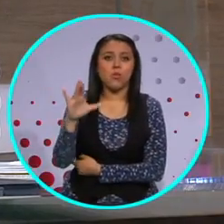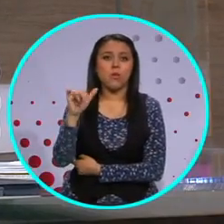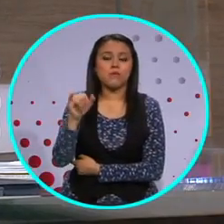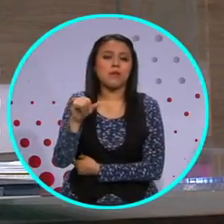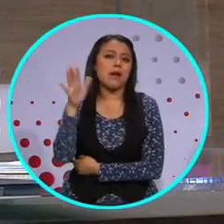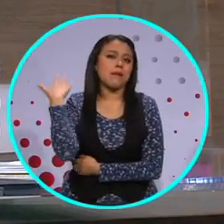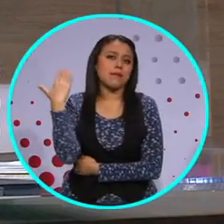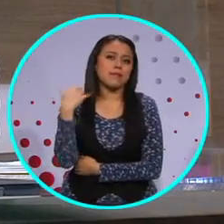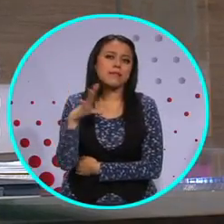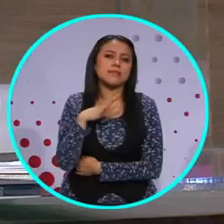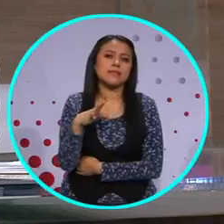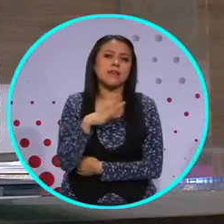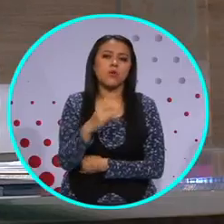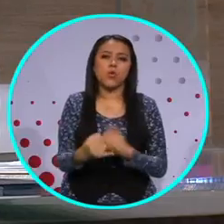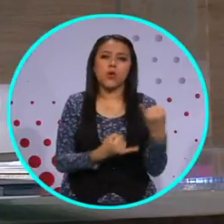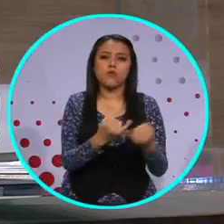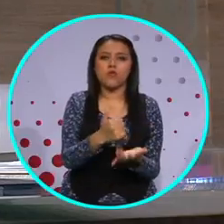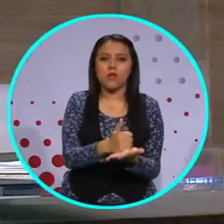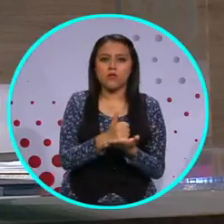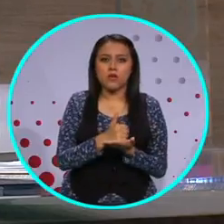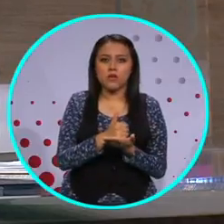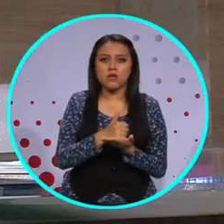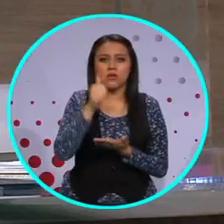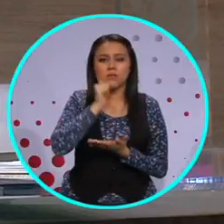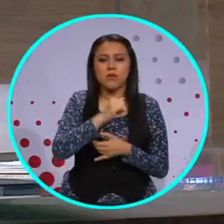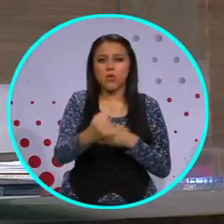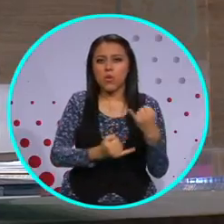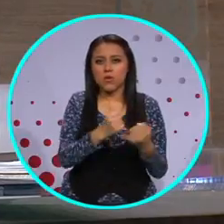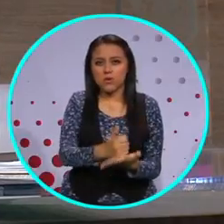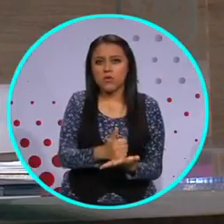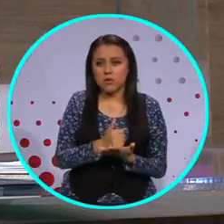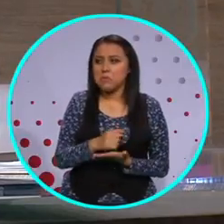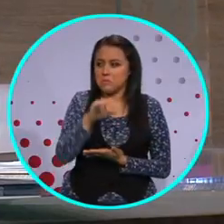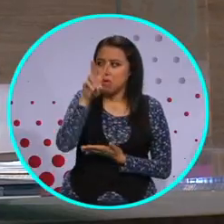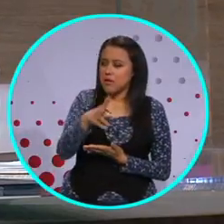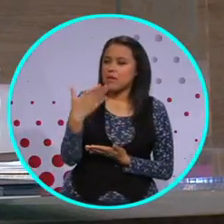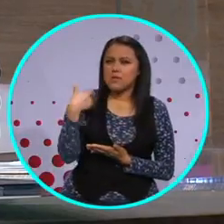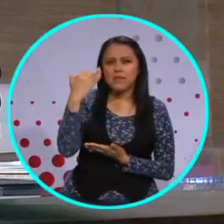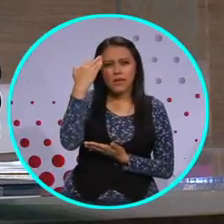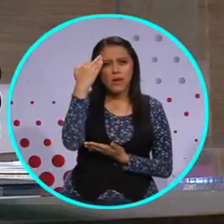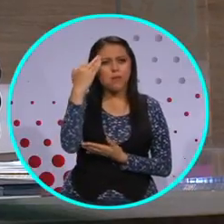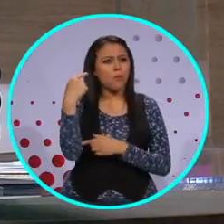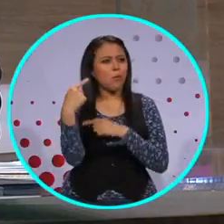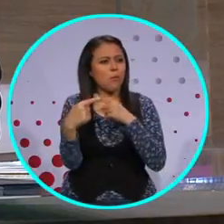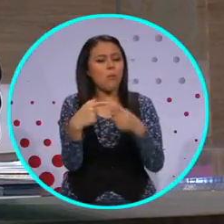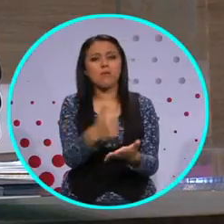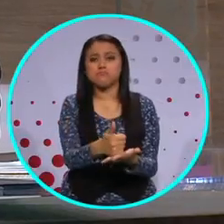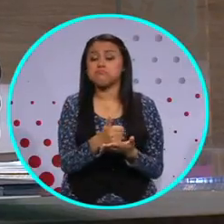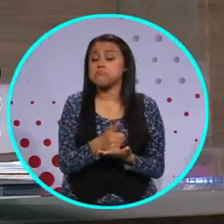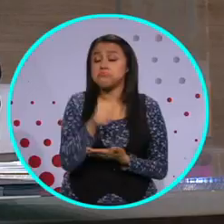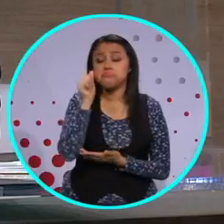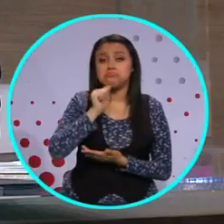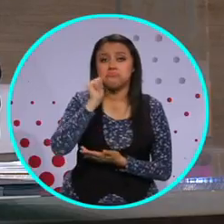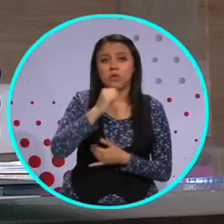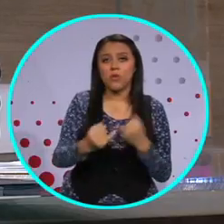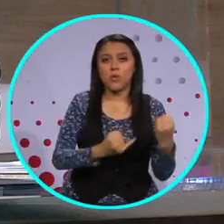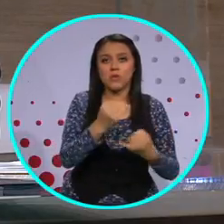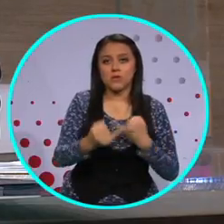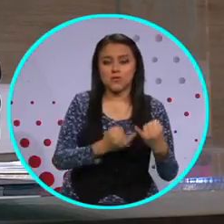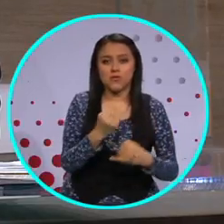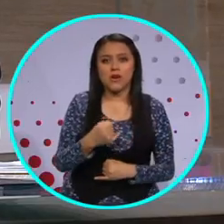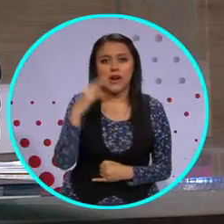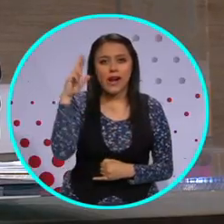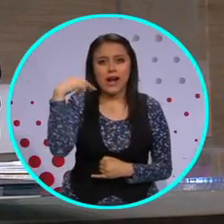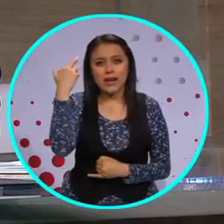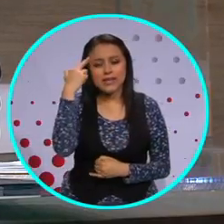muchas veces en juguetón pero creo que todos los puestos de ancianos para que nos ayudarán si cierto y mi comparación